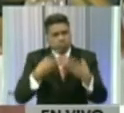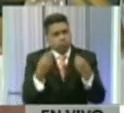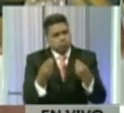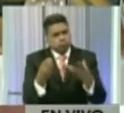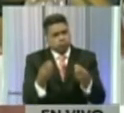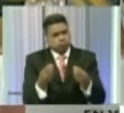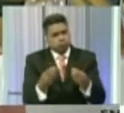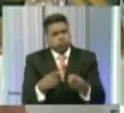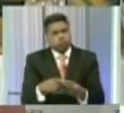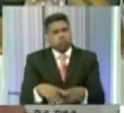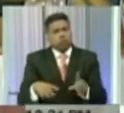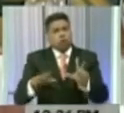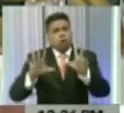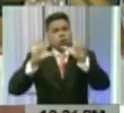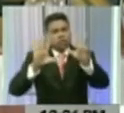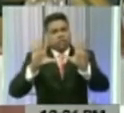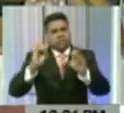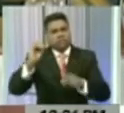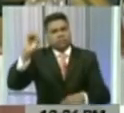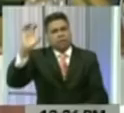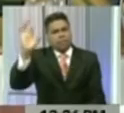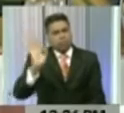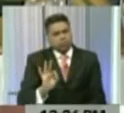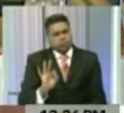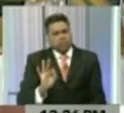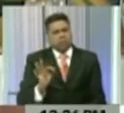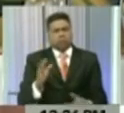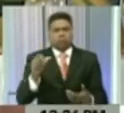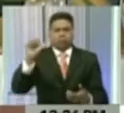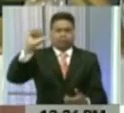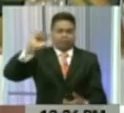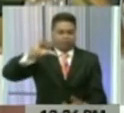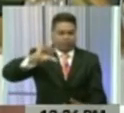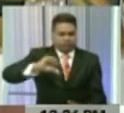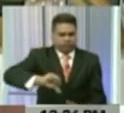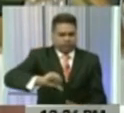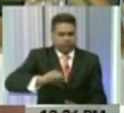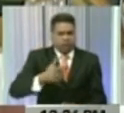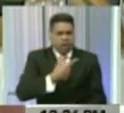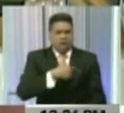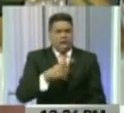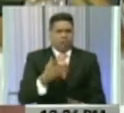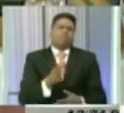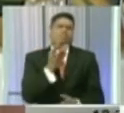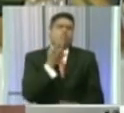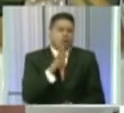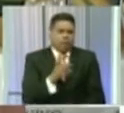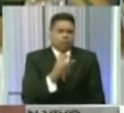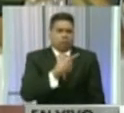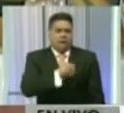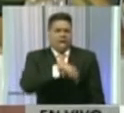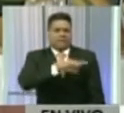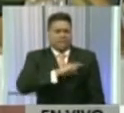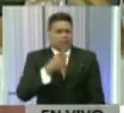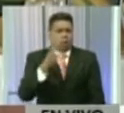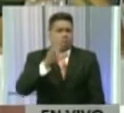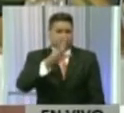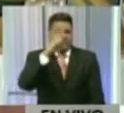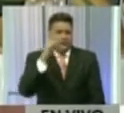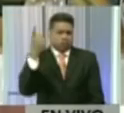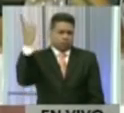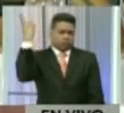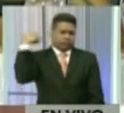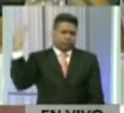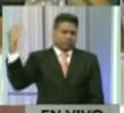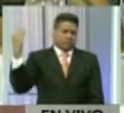80% del ingreso de divisa. Tengan una pequeña idea. En enero de hace 3 años, nos ingresó por petróleo